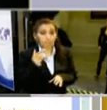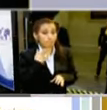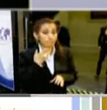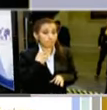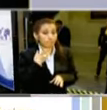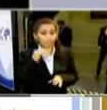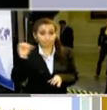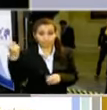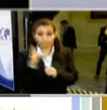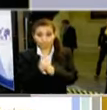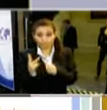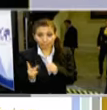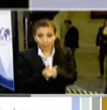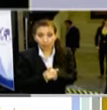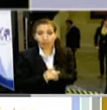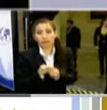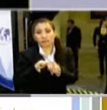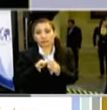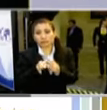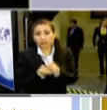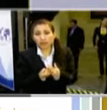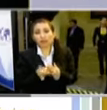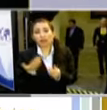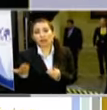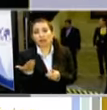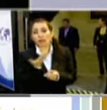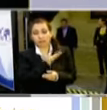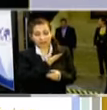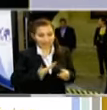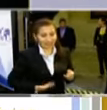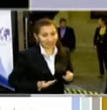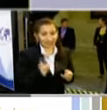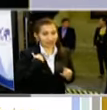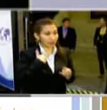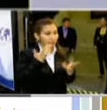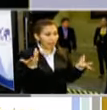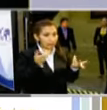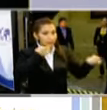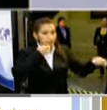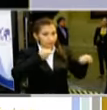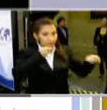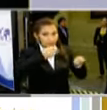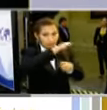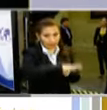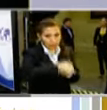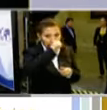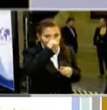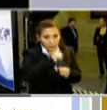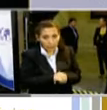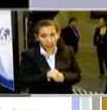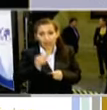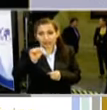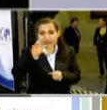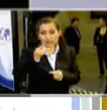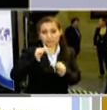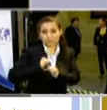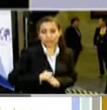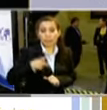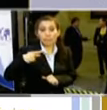exterior inicia en el Presidente de la República, la conduce y coordina la Secretaría de Relaciones Exteriores,